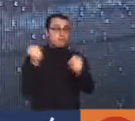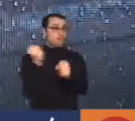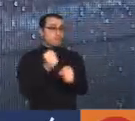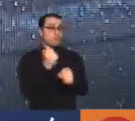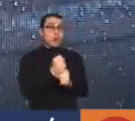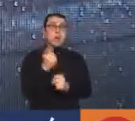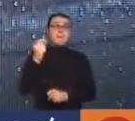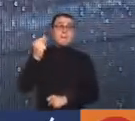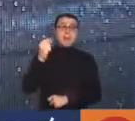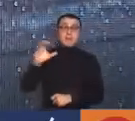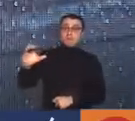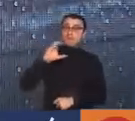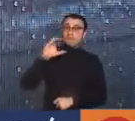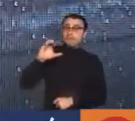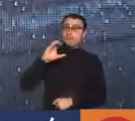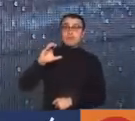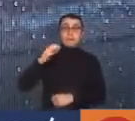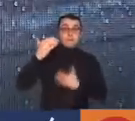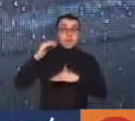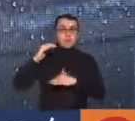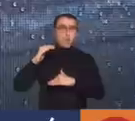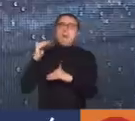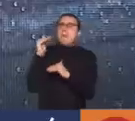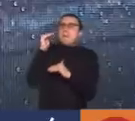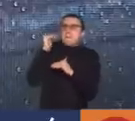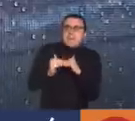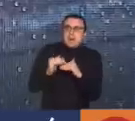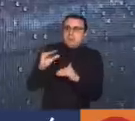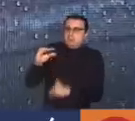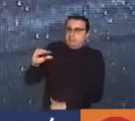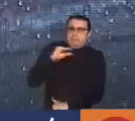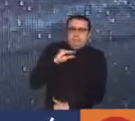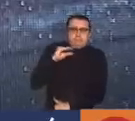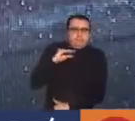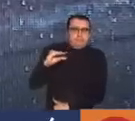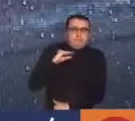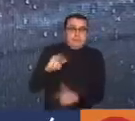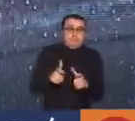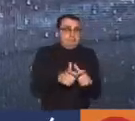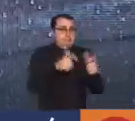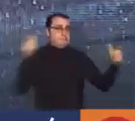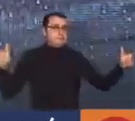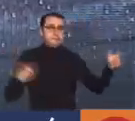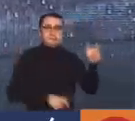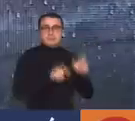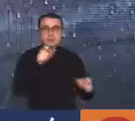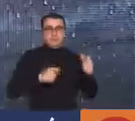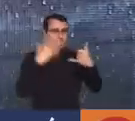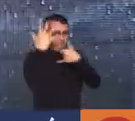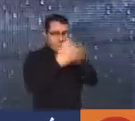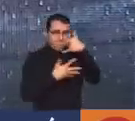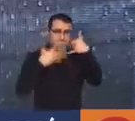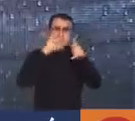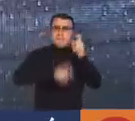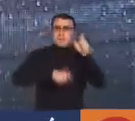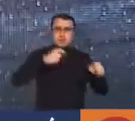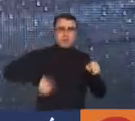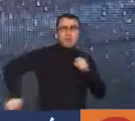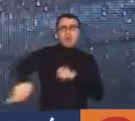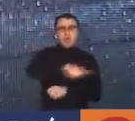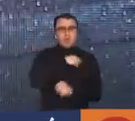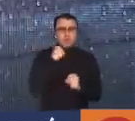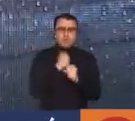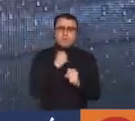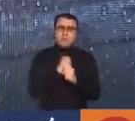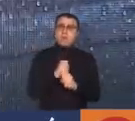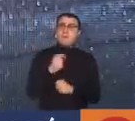mínimo. Y aquí el problema de Colombia es que la mayor parte de sus trabajadores y